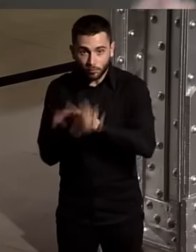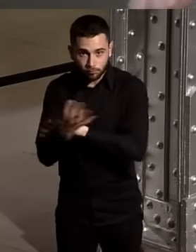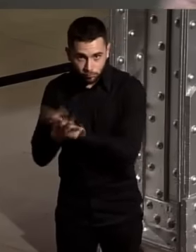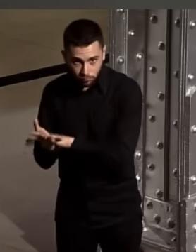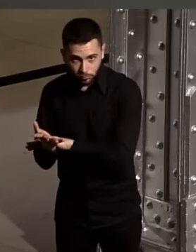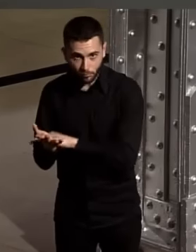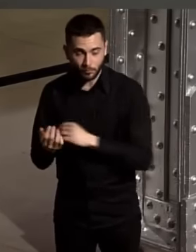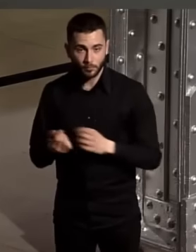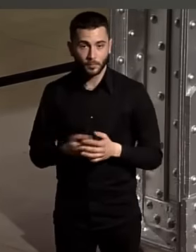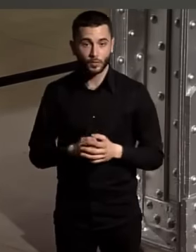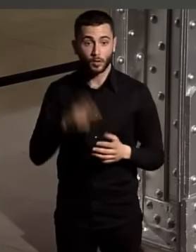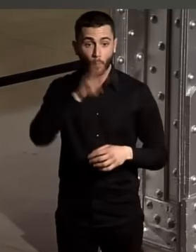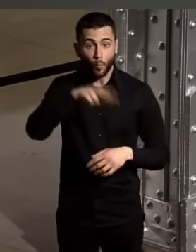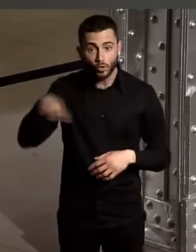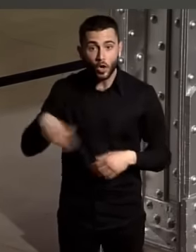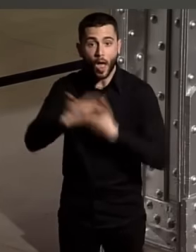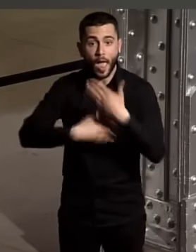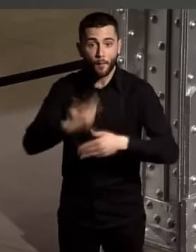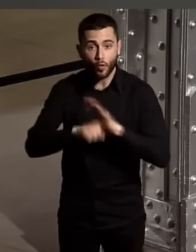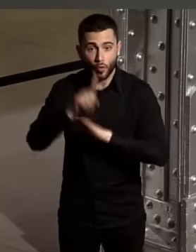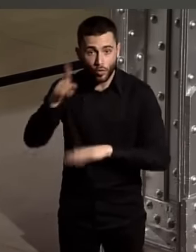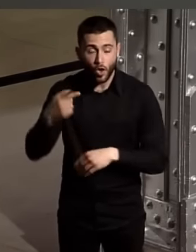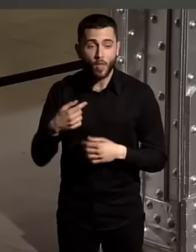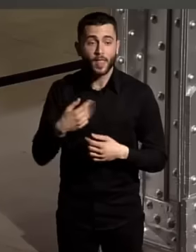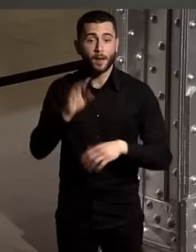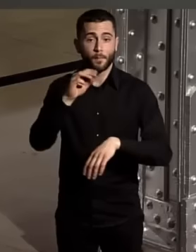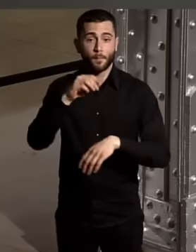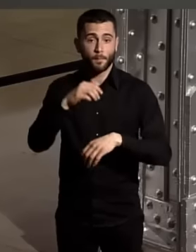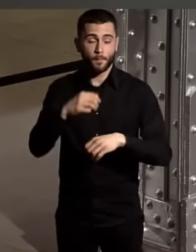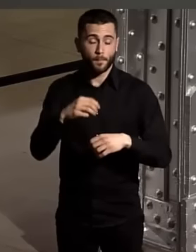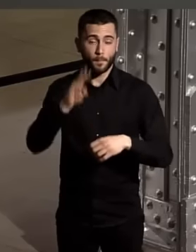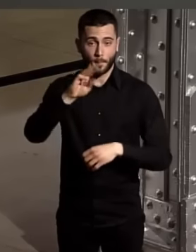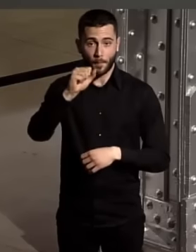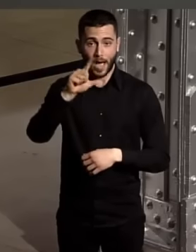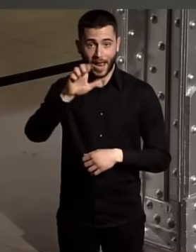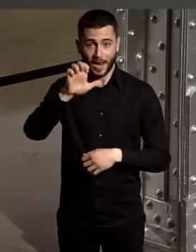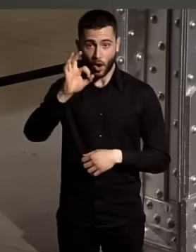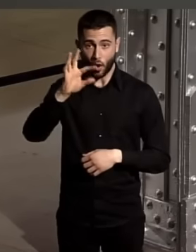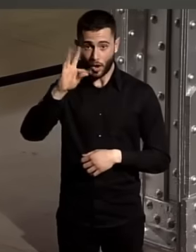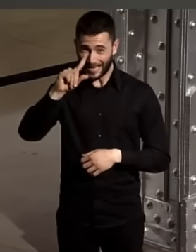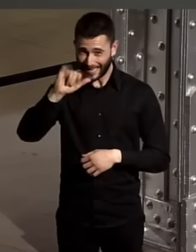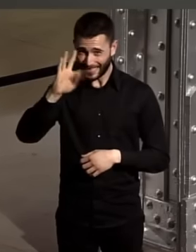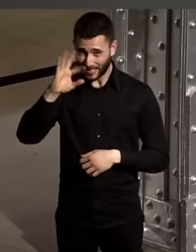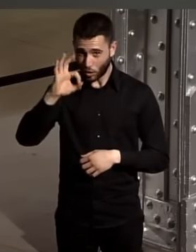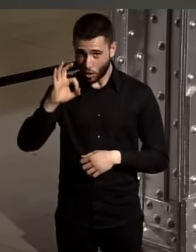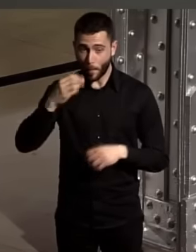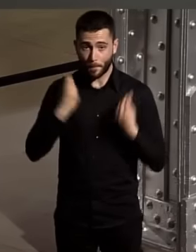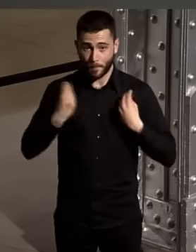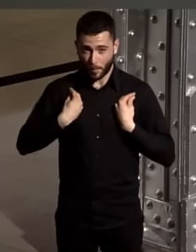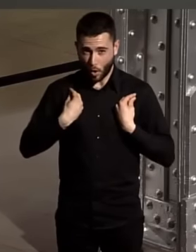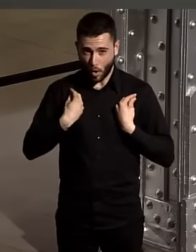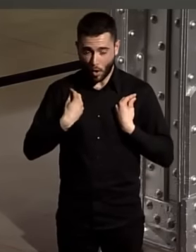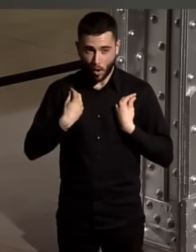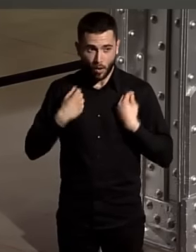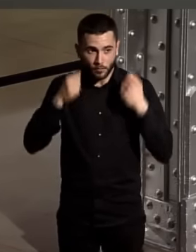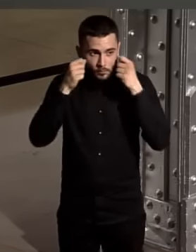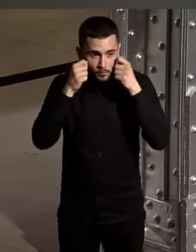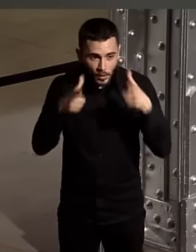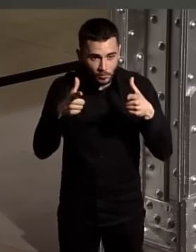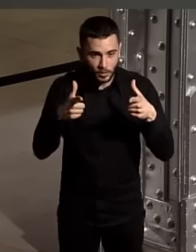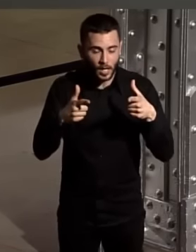hablábamos del museo de la evolución del parético vivo de las visitas a atapuerca te das cuenta que ya hay una aplicación de